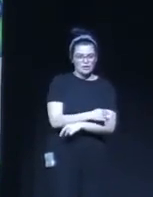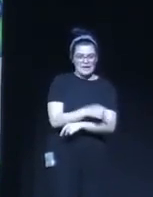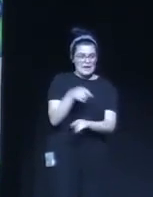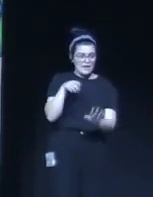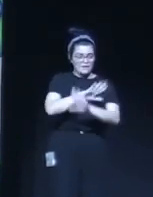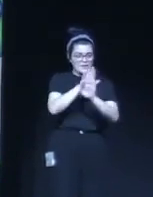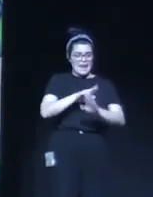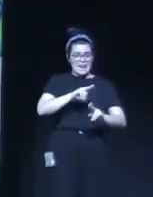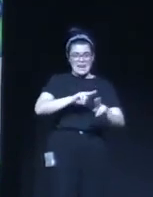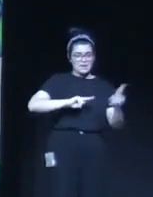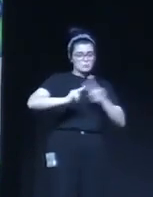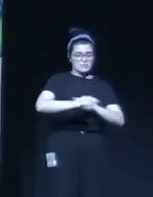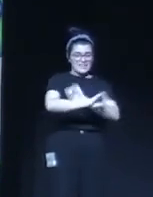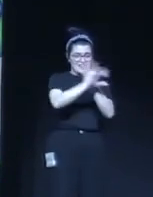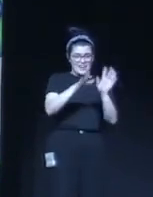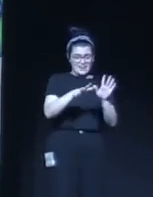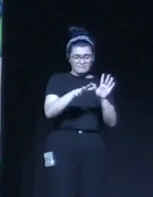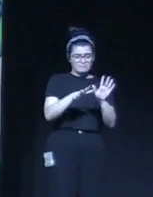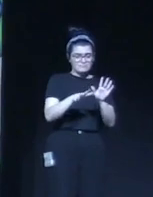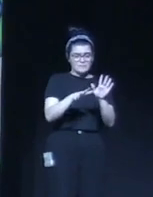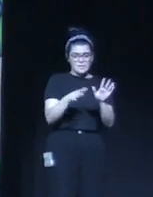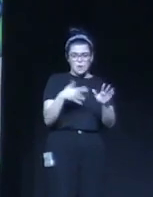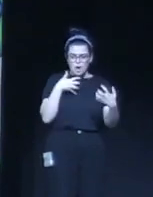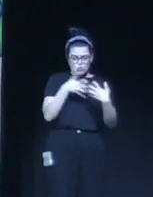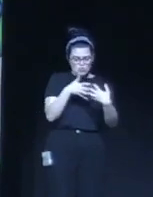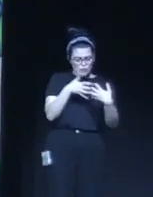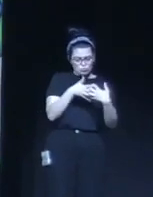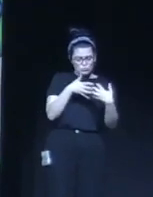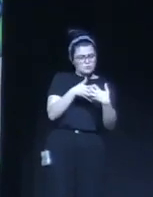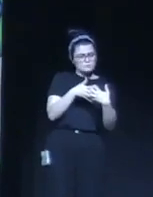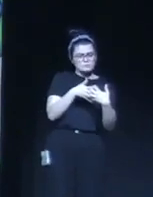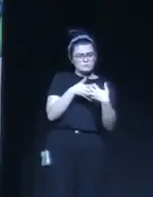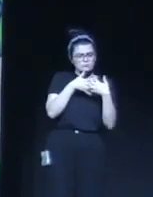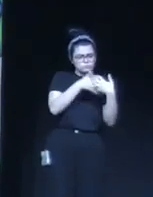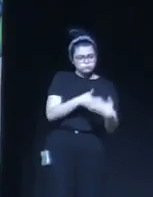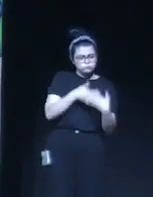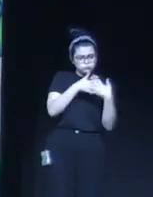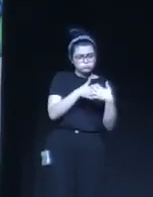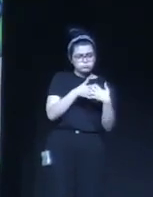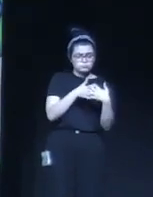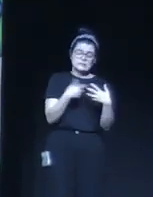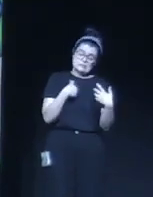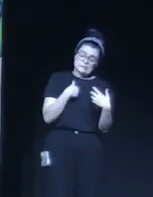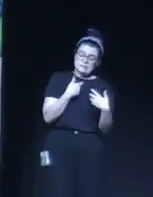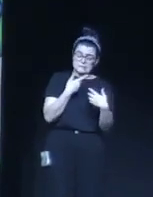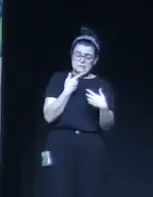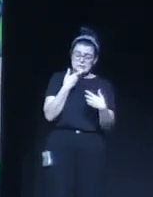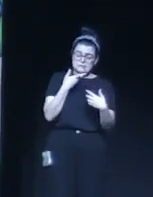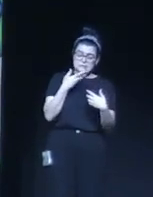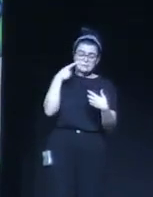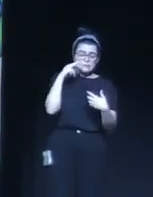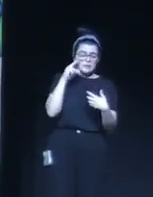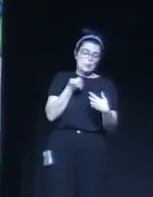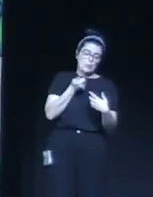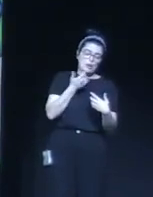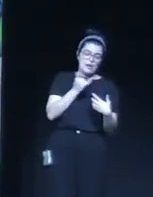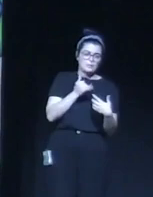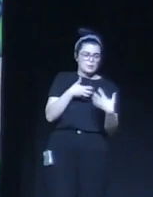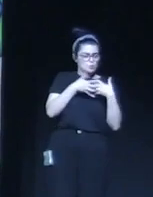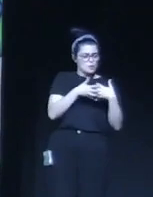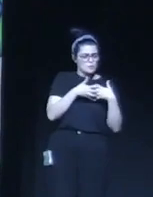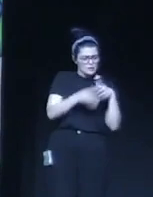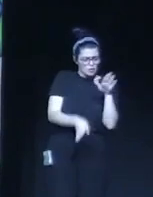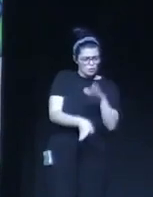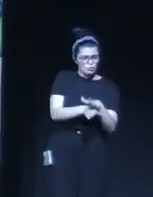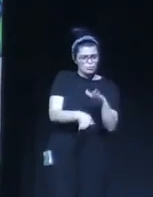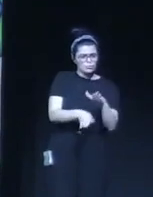la lucha que estáis llevando es una pena, que yo conozco algo de eso, pero poco, pero ahí sigue, ¿no? Sí. O sea, ahí